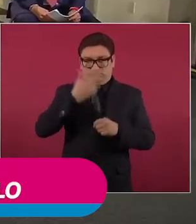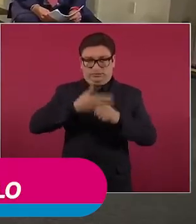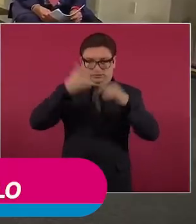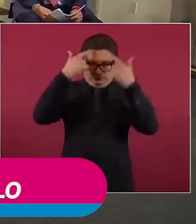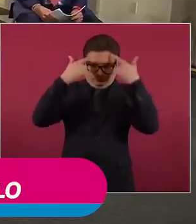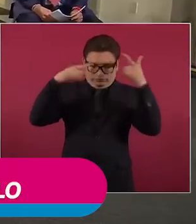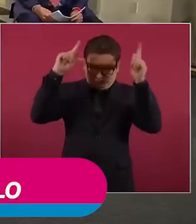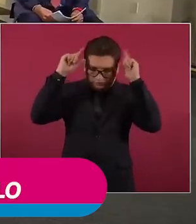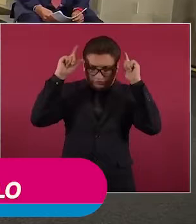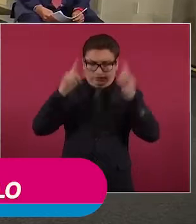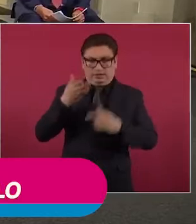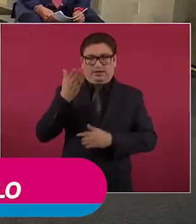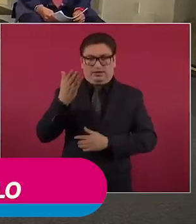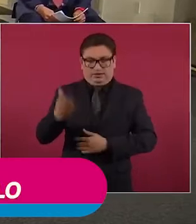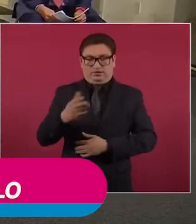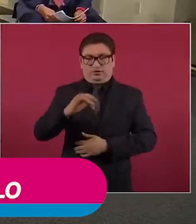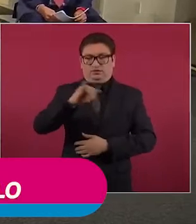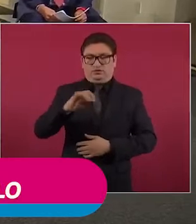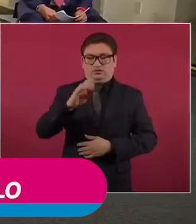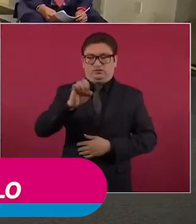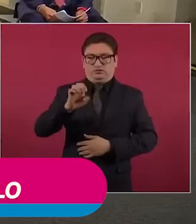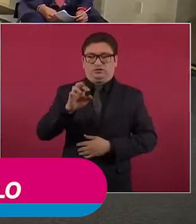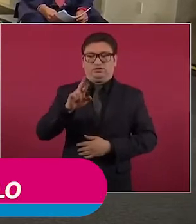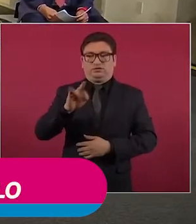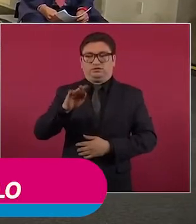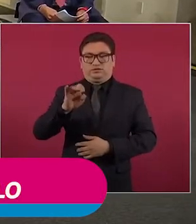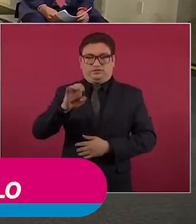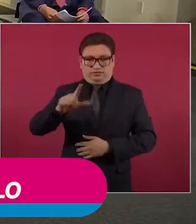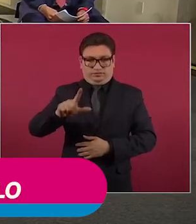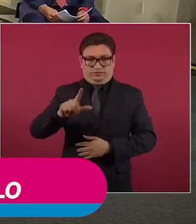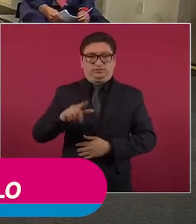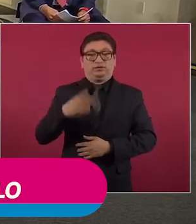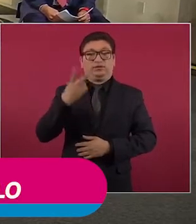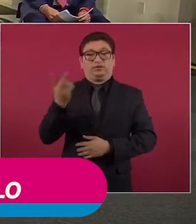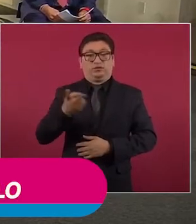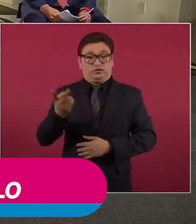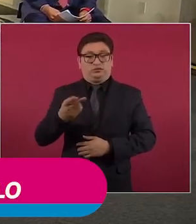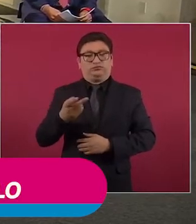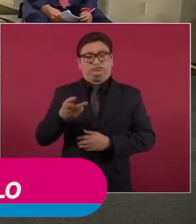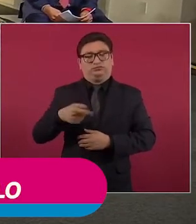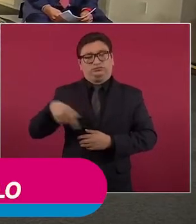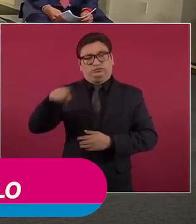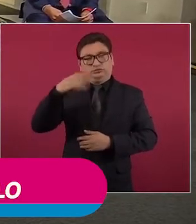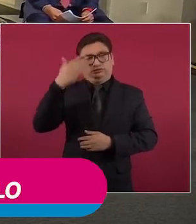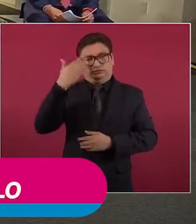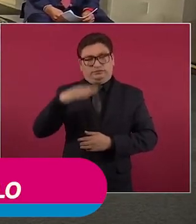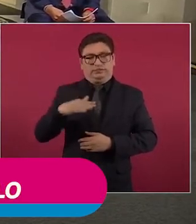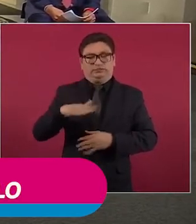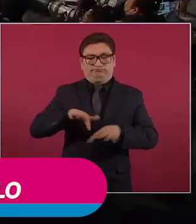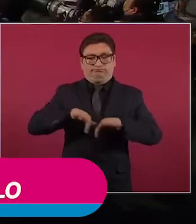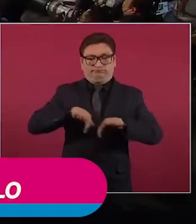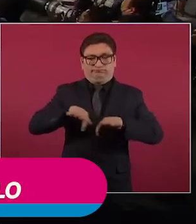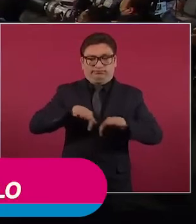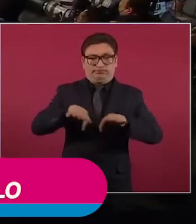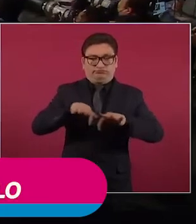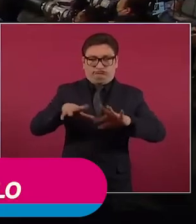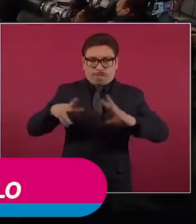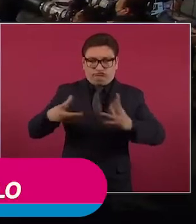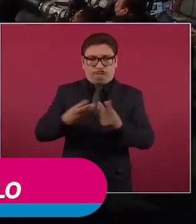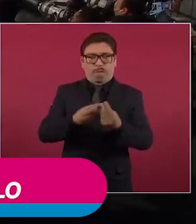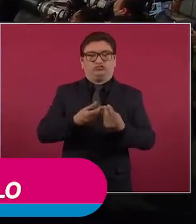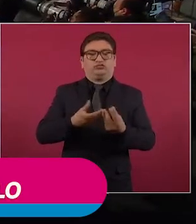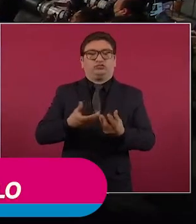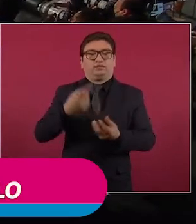Marina, almirante José Rafael Ojeda Durán, que son los que han estado trabajando